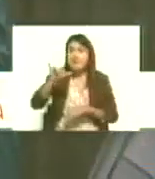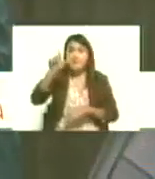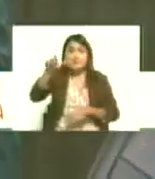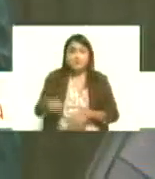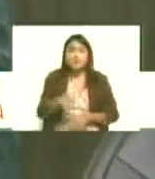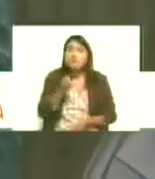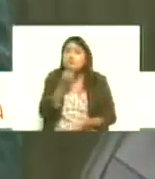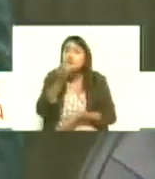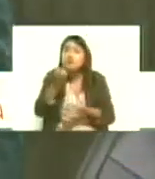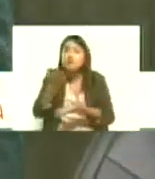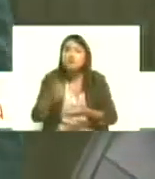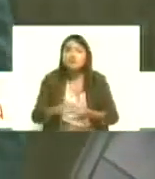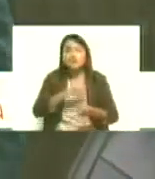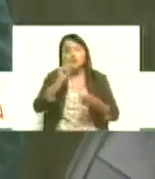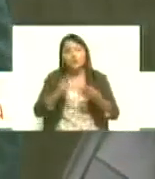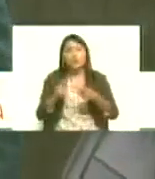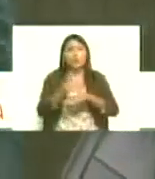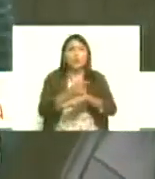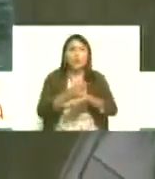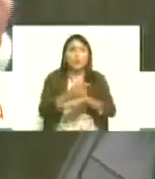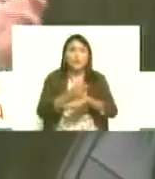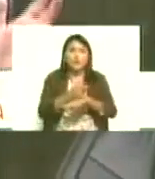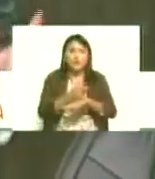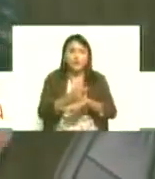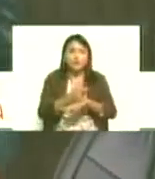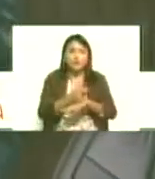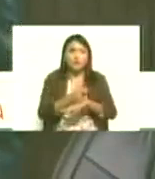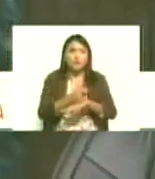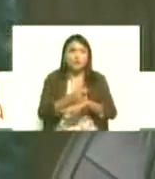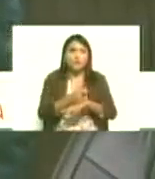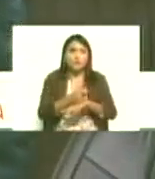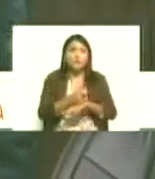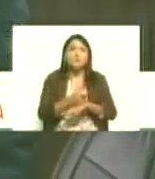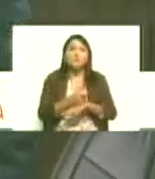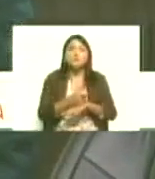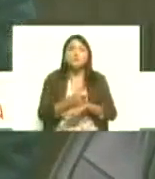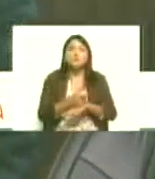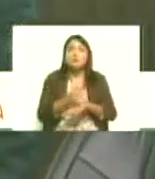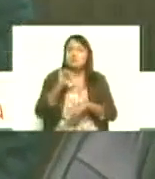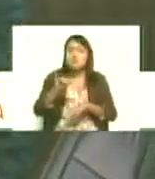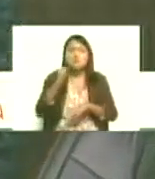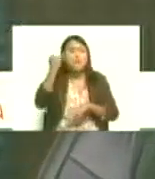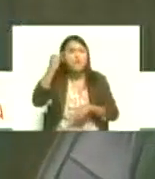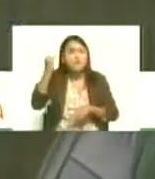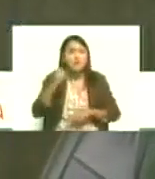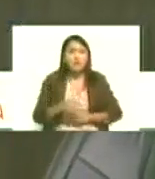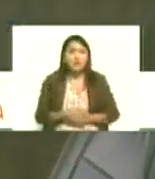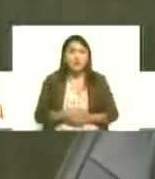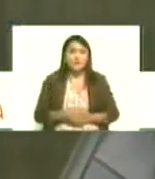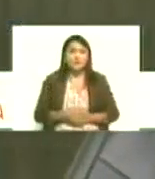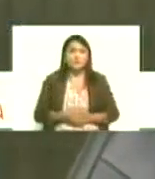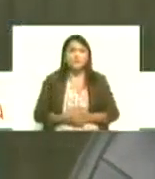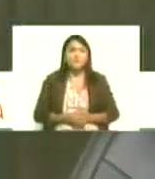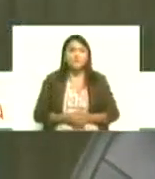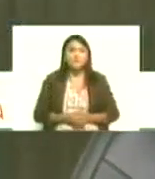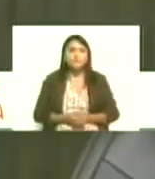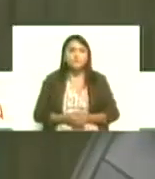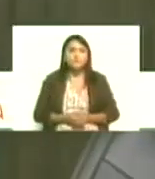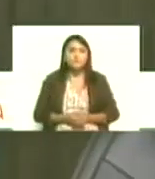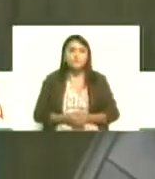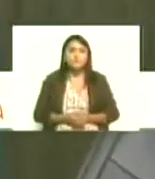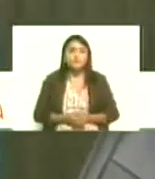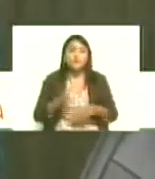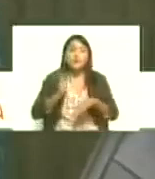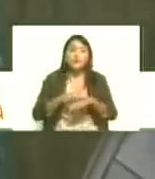Transcurre otro gobierno, que es el mismo, lo que le cambió fue el nombre, y quizás el partido, pero no dejó de ser igual, porque